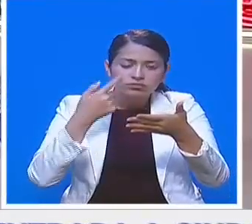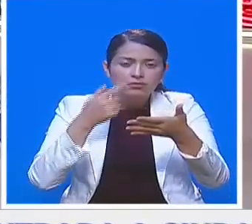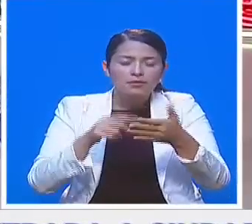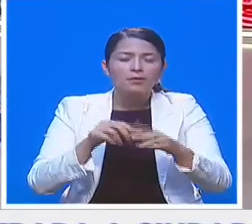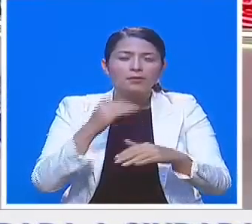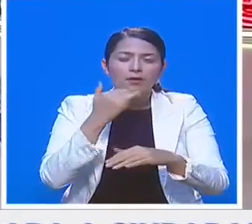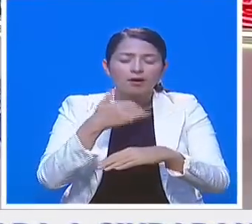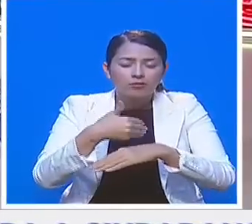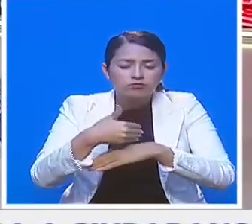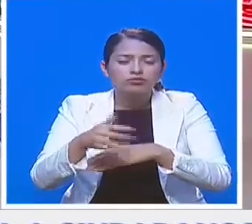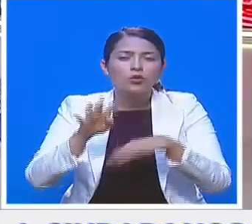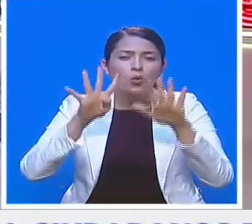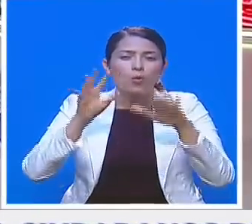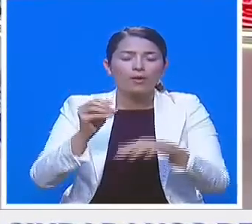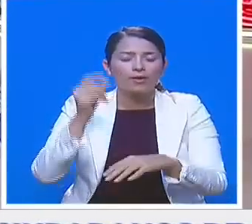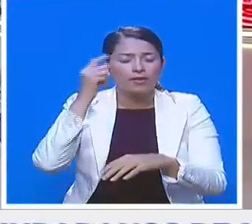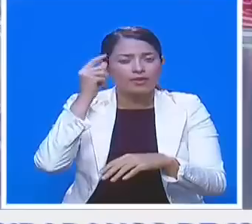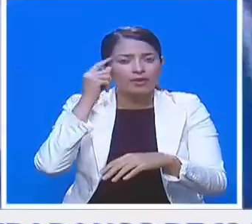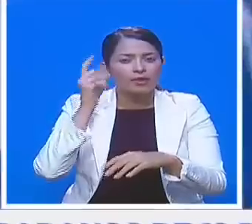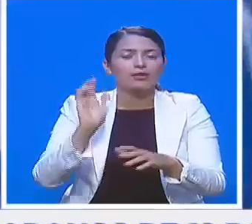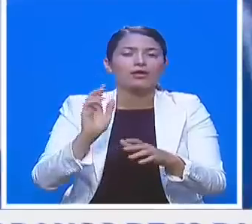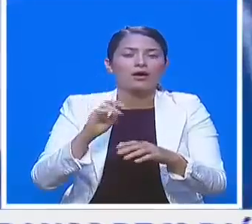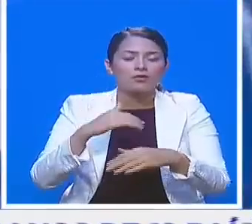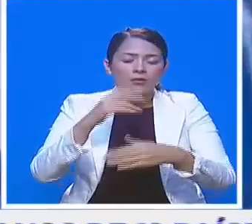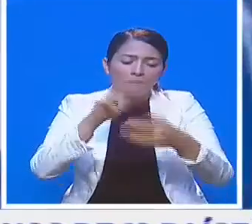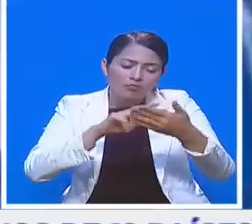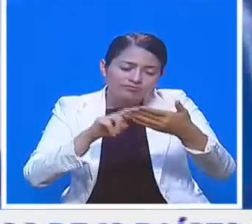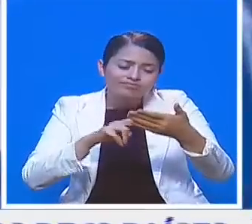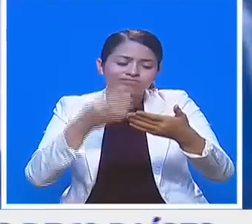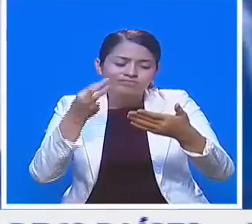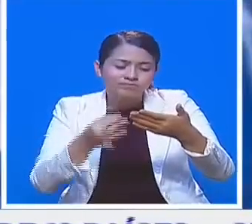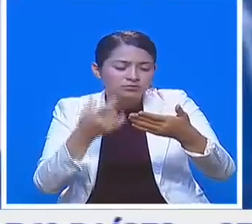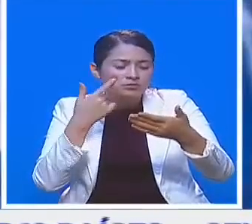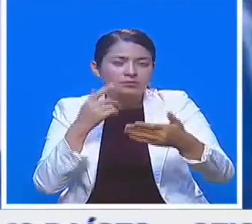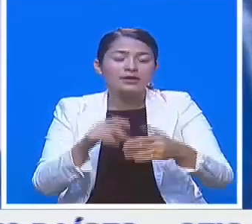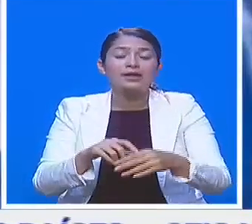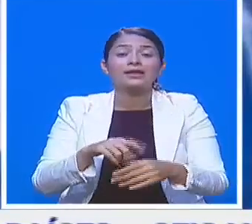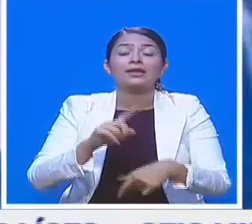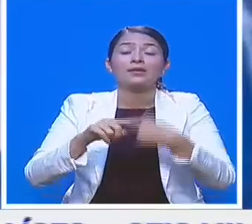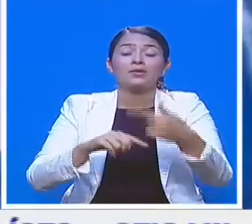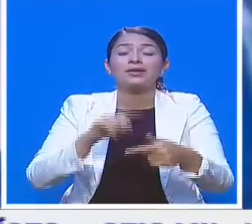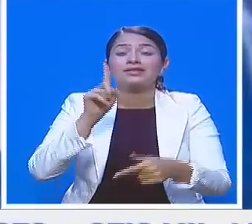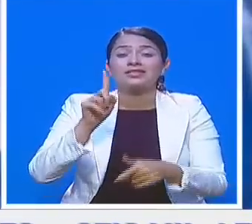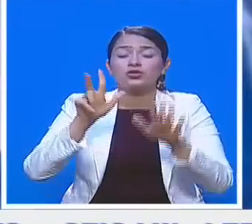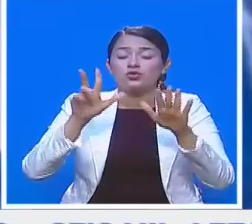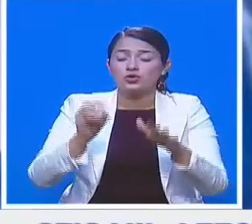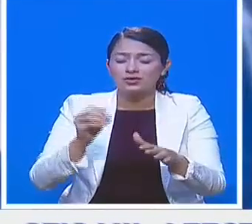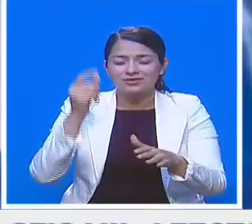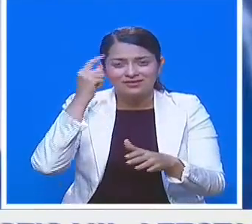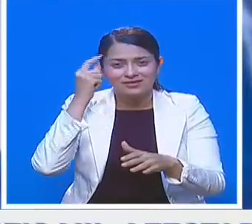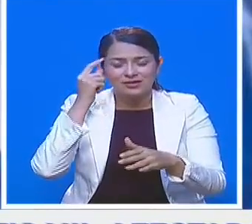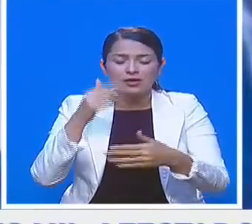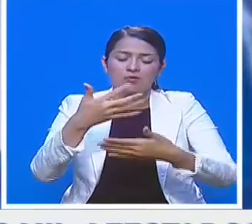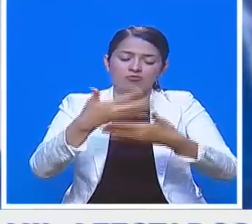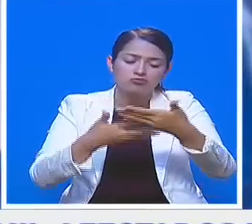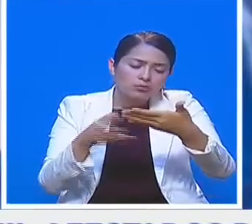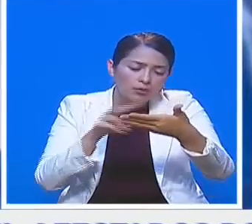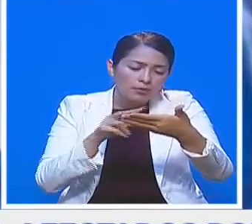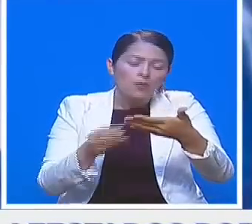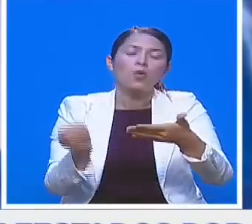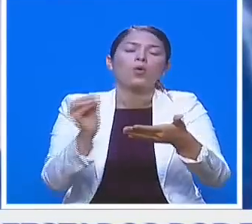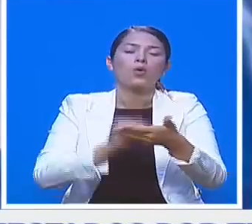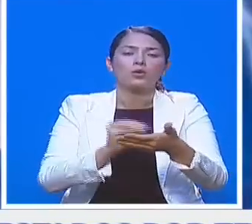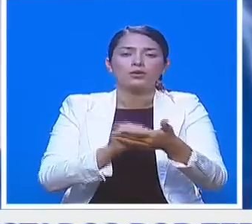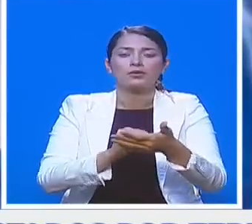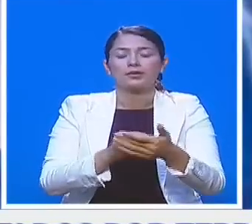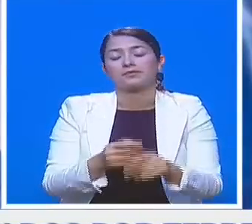90 días a la fecha de esta proclamación y cada 180 días a partir de entonces. El secretario de Estado, en consulta